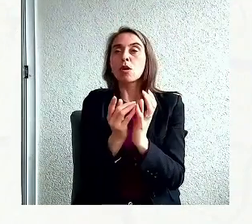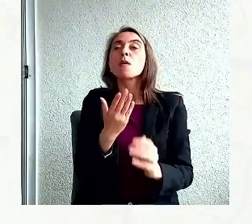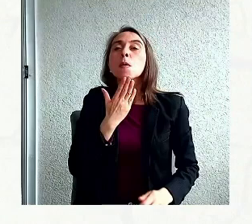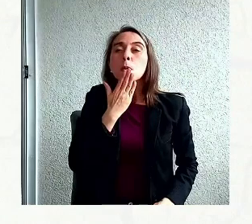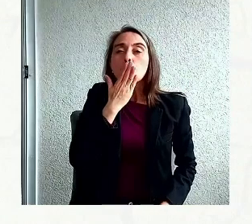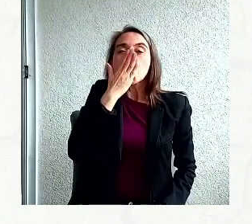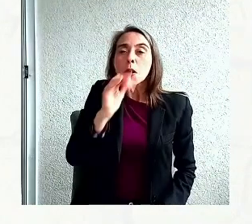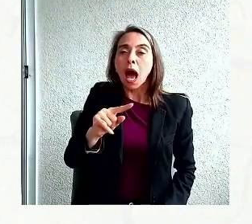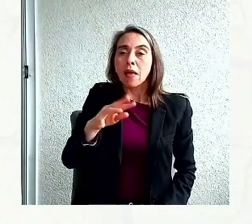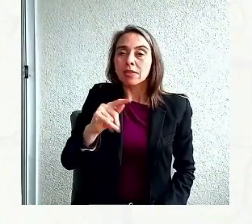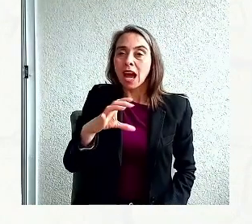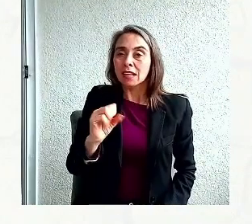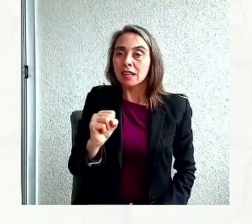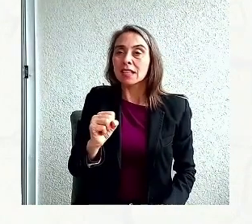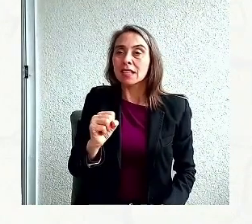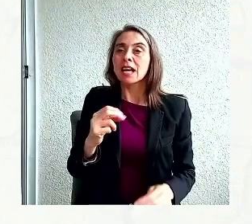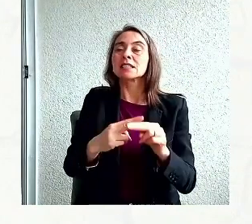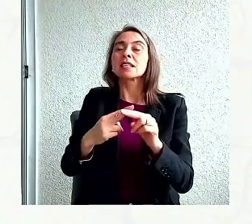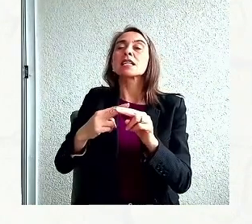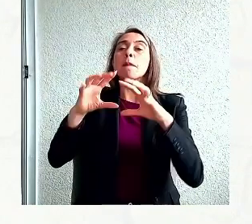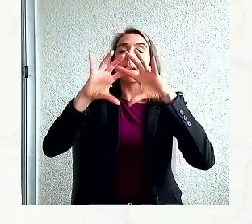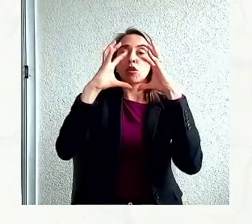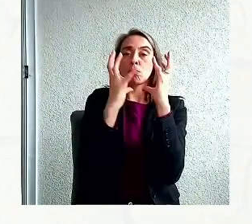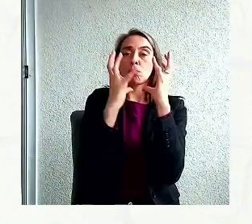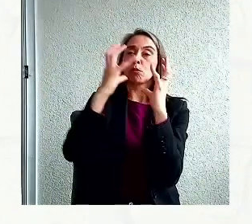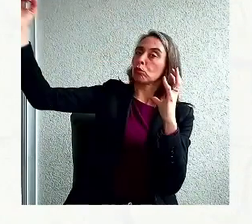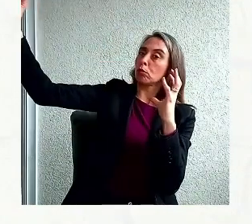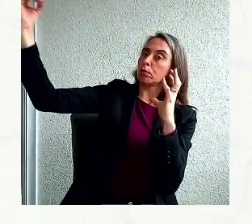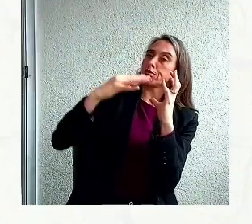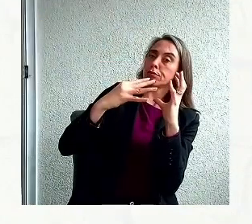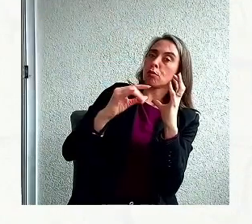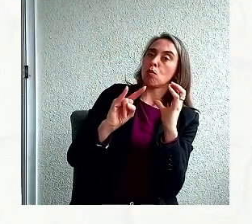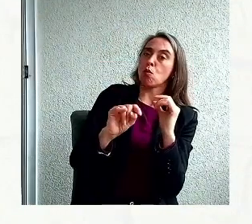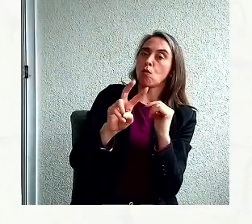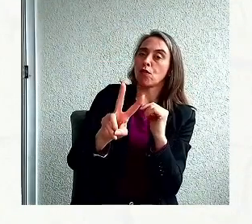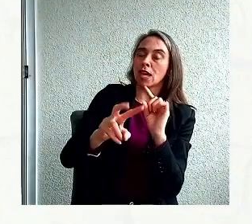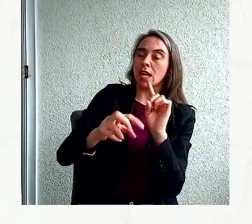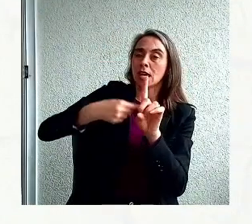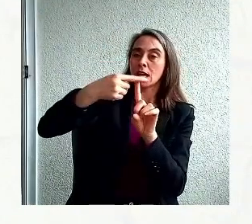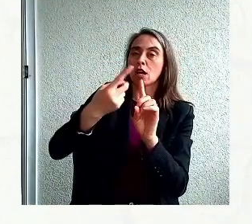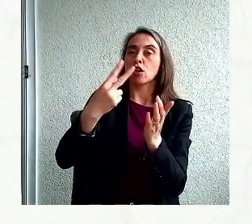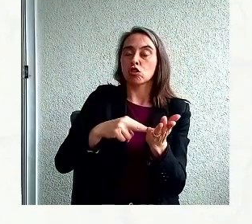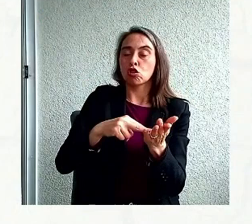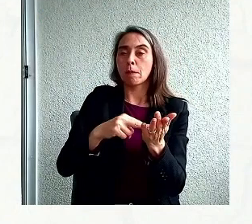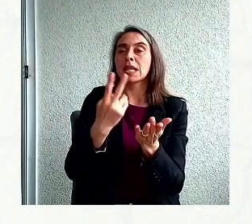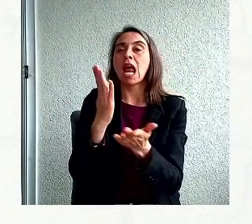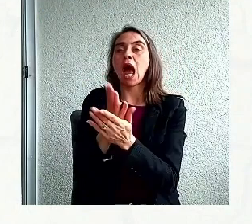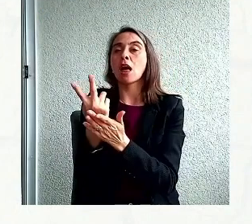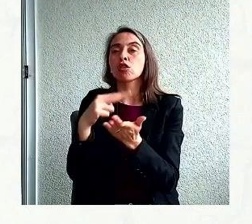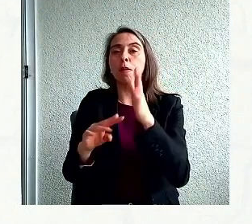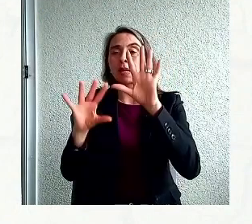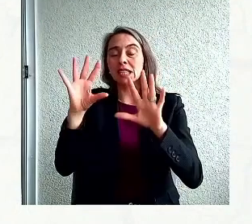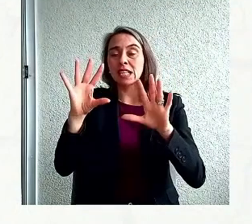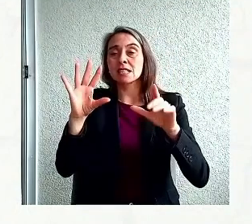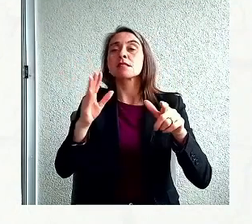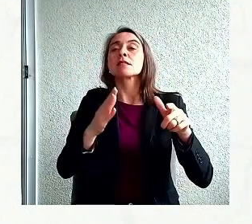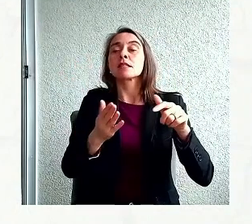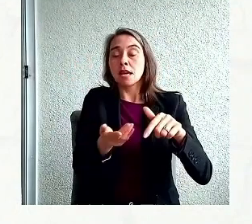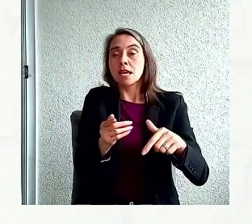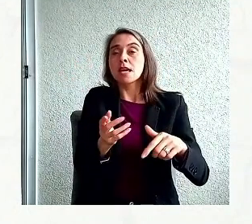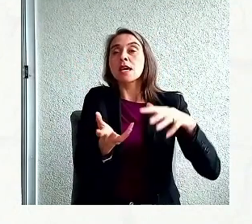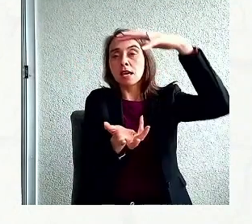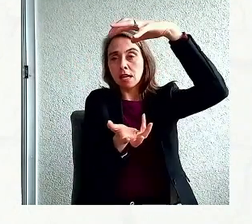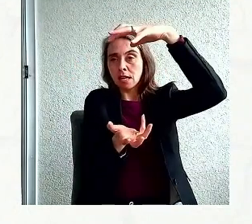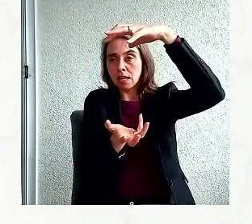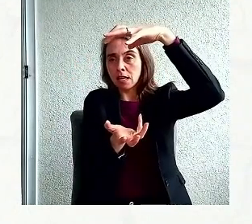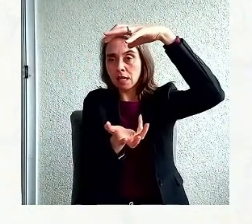y 2015 hubo una disminución de hielo en la Antártica, perdón, un incremento, una expansión, y eso